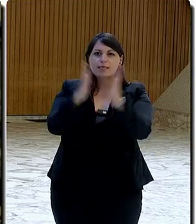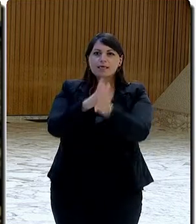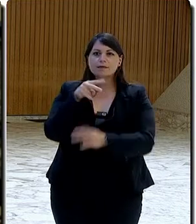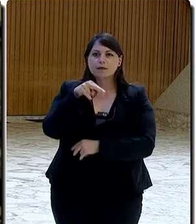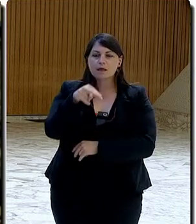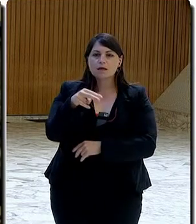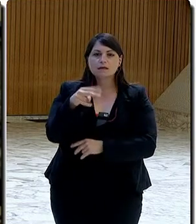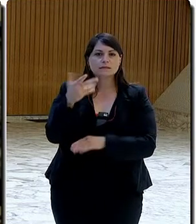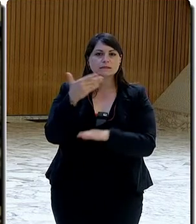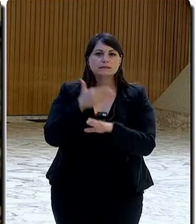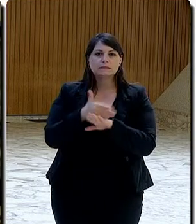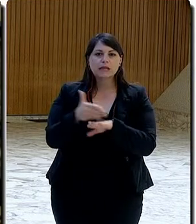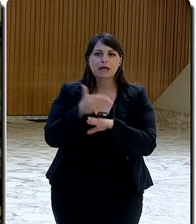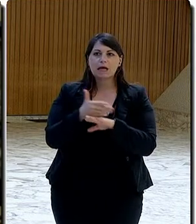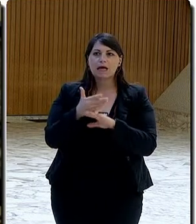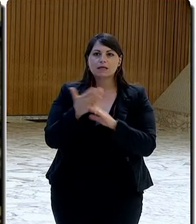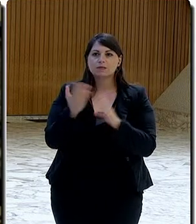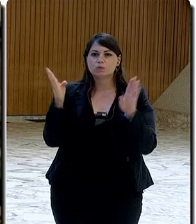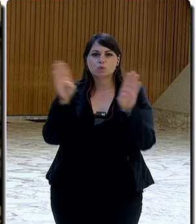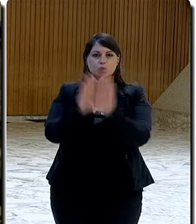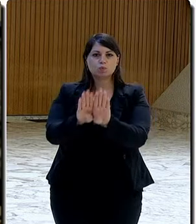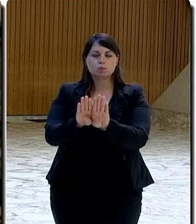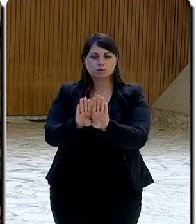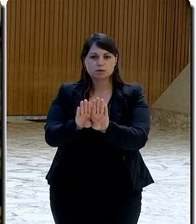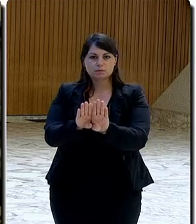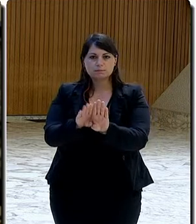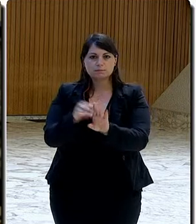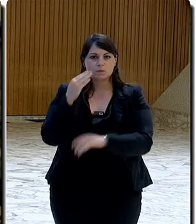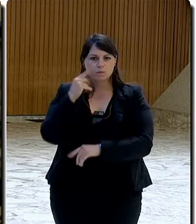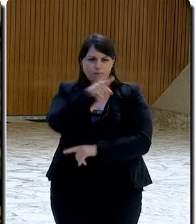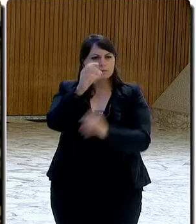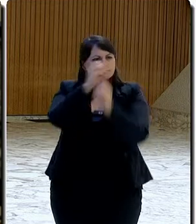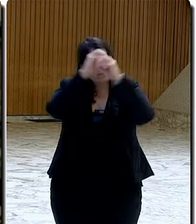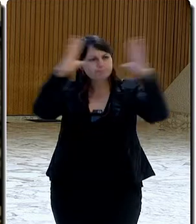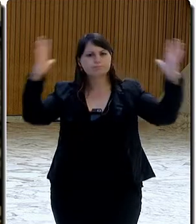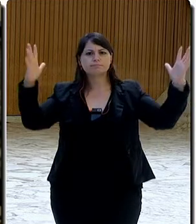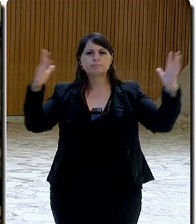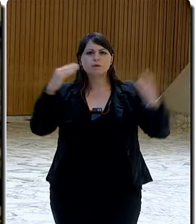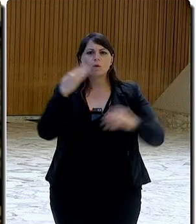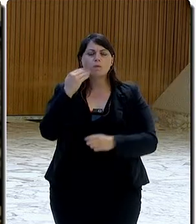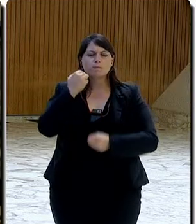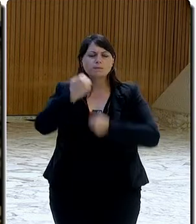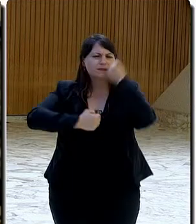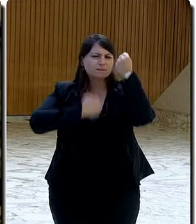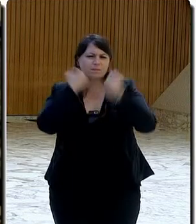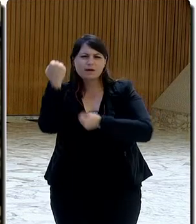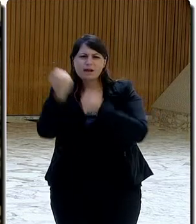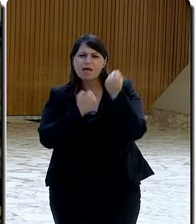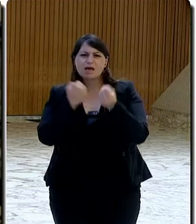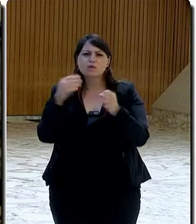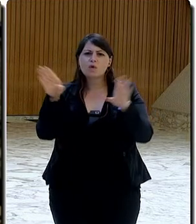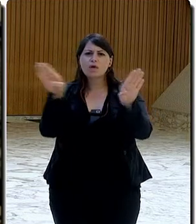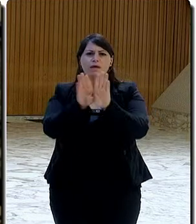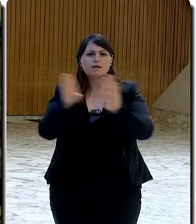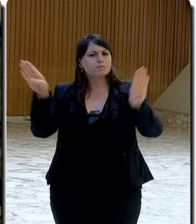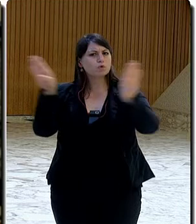Imagino a ese hombre desesperado, llorando, en la puerta de la iglesia cerrada y sin saber rezar.